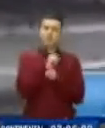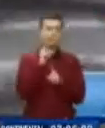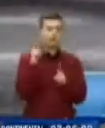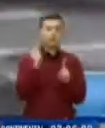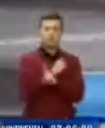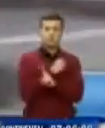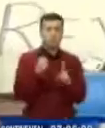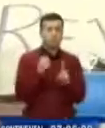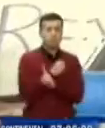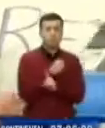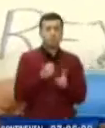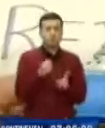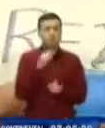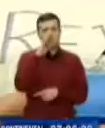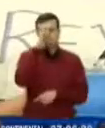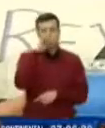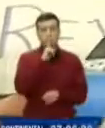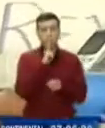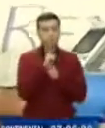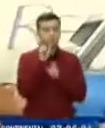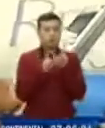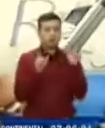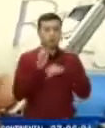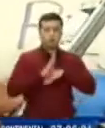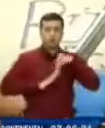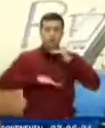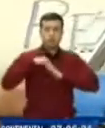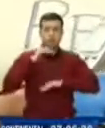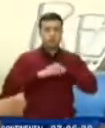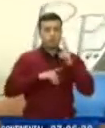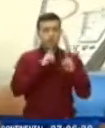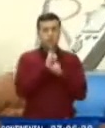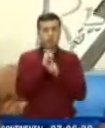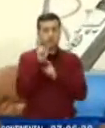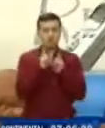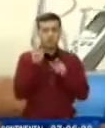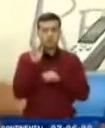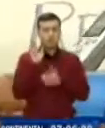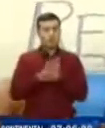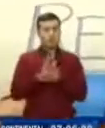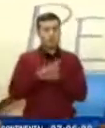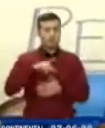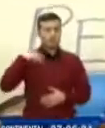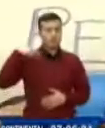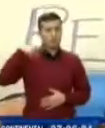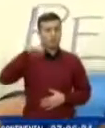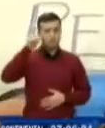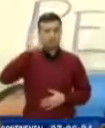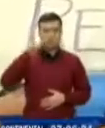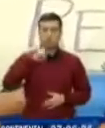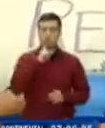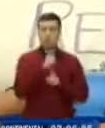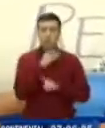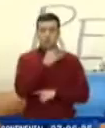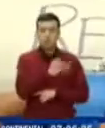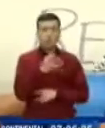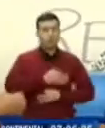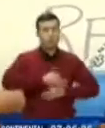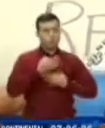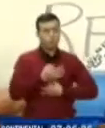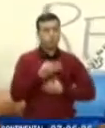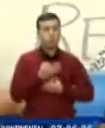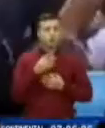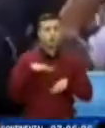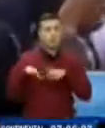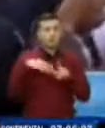agredieron a policías. Al detener a gente inocente que estaba transitando y no a los que en definitiva propiciaron los